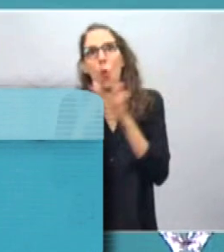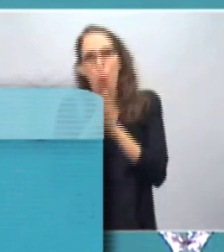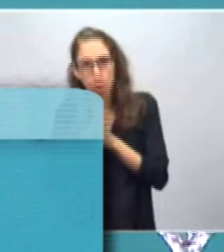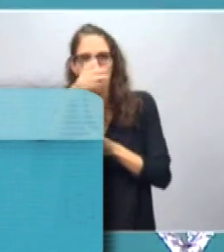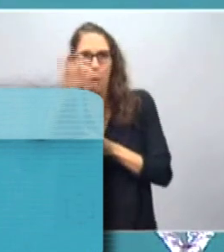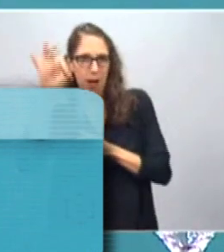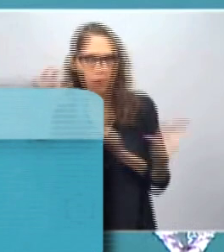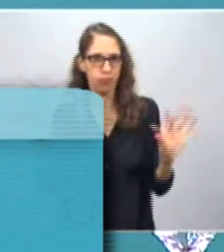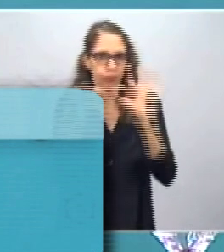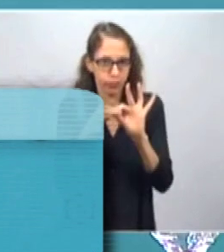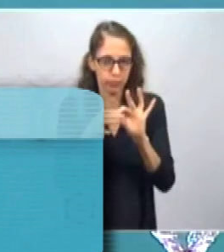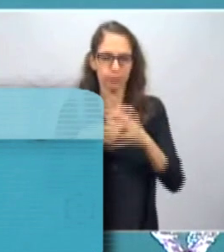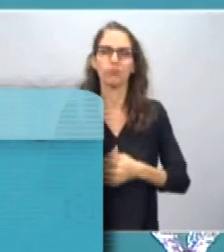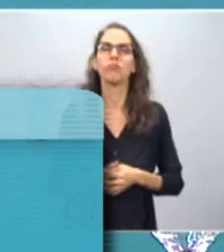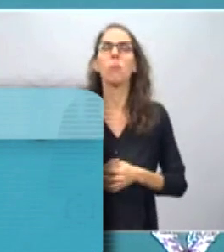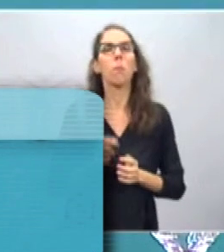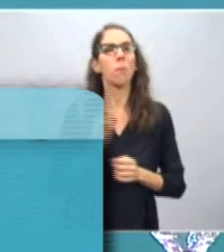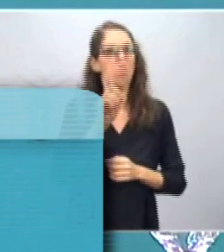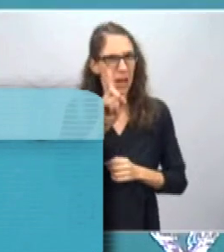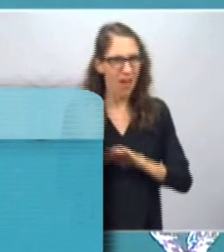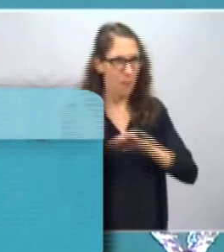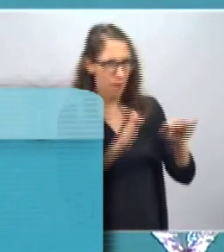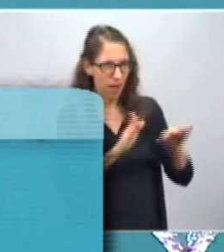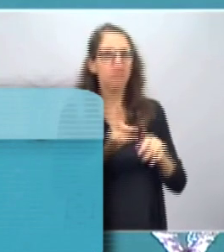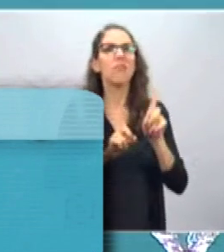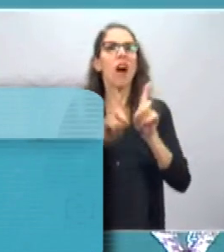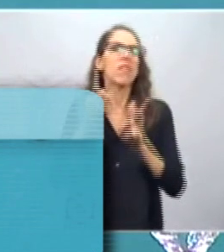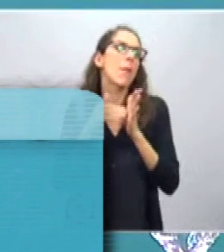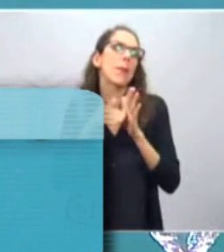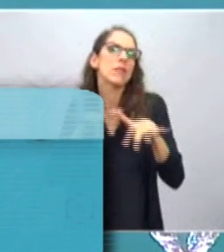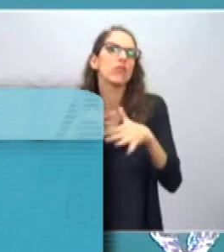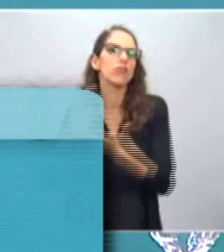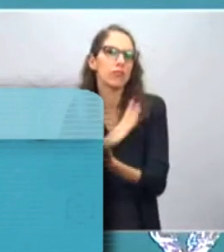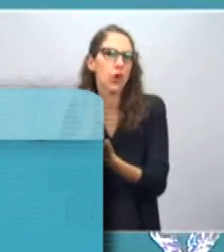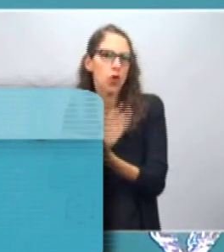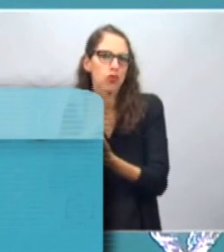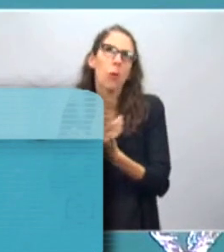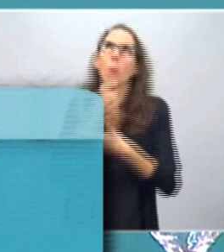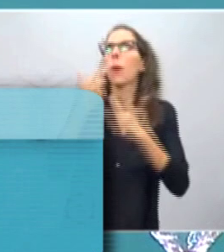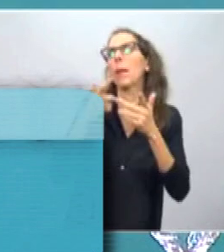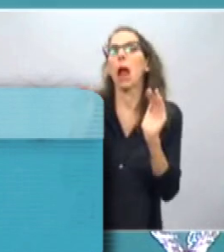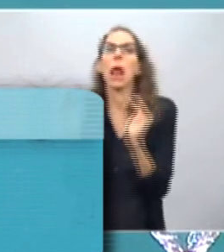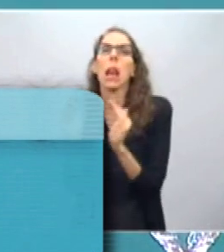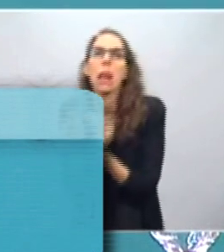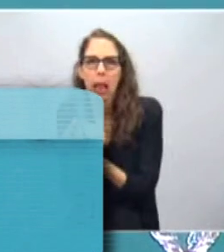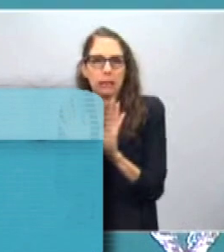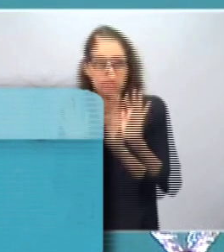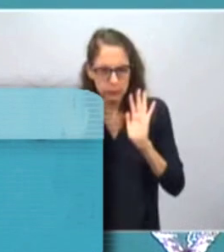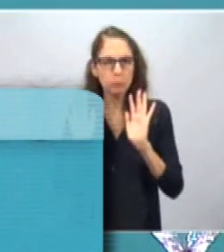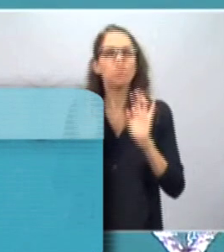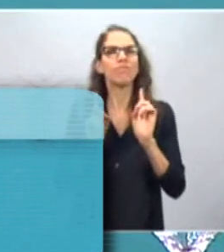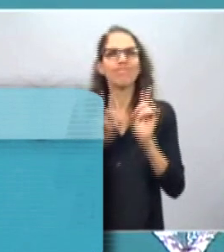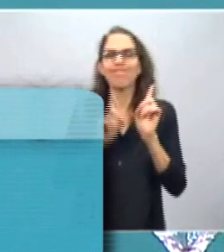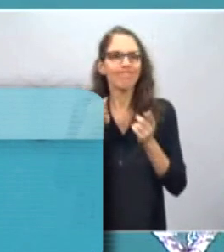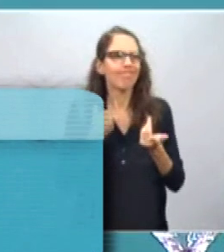eso, en muchos casos para las producciones que tienen tal vez menor escala, es